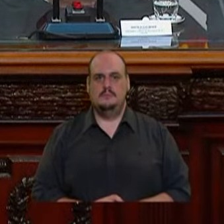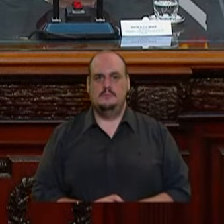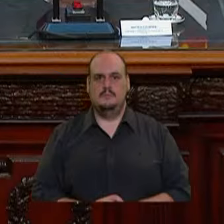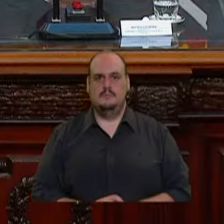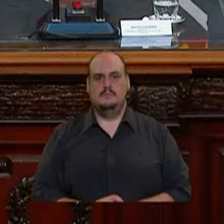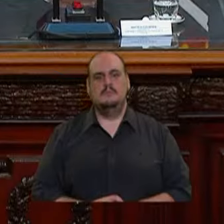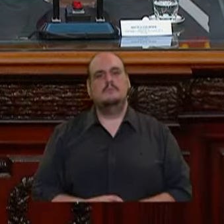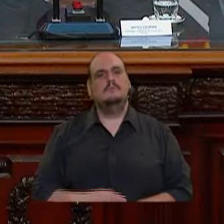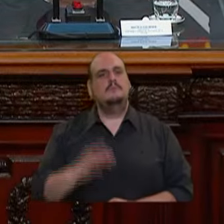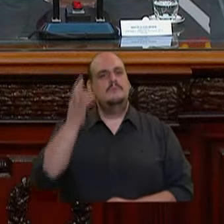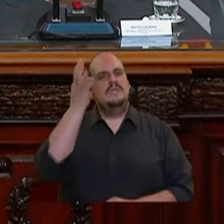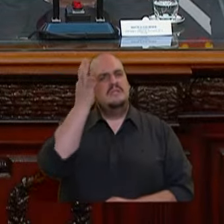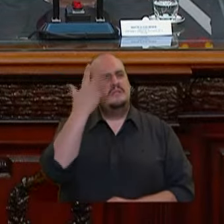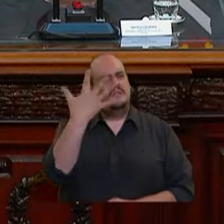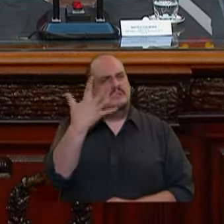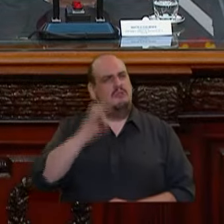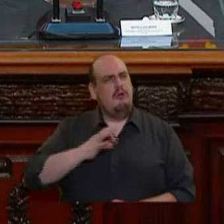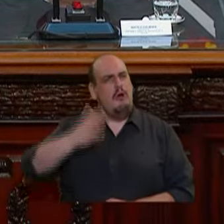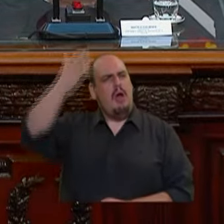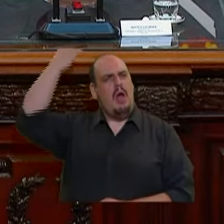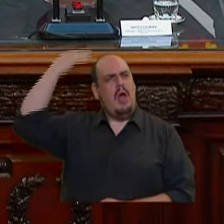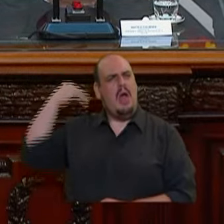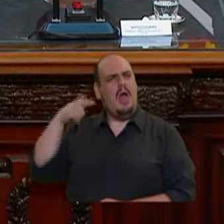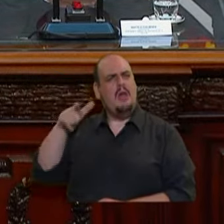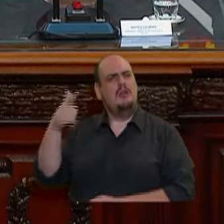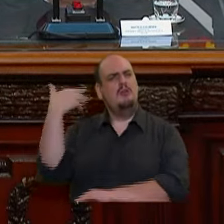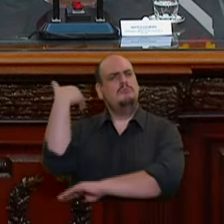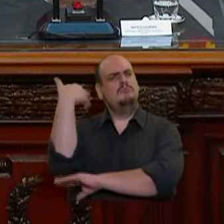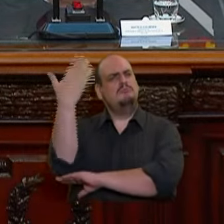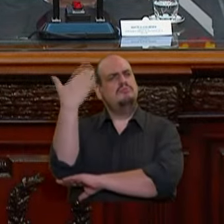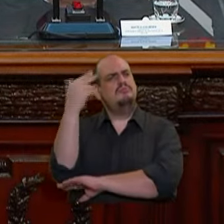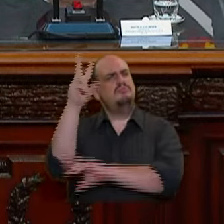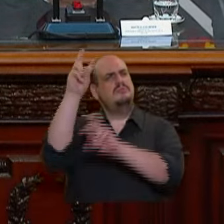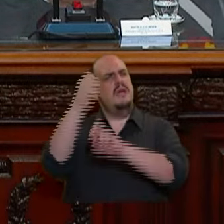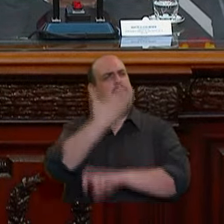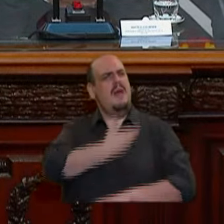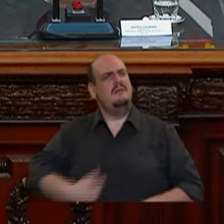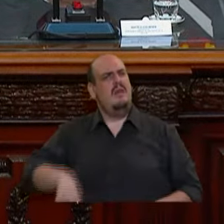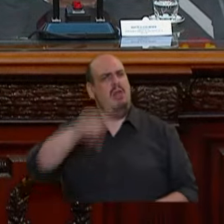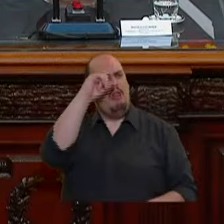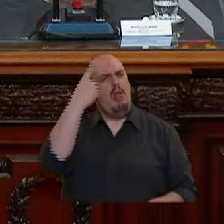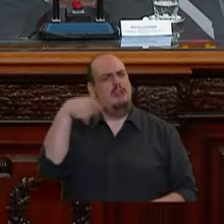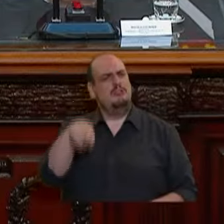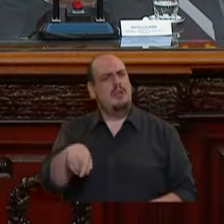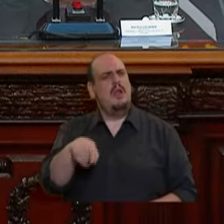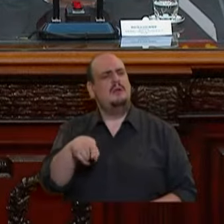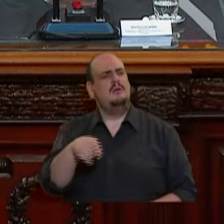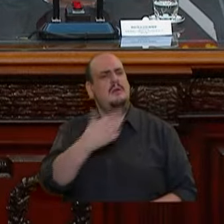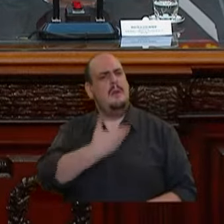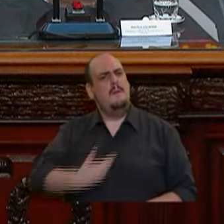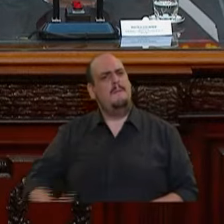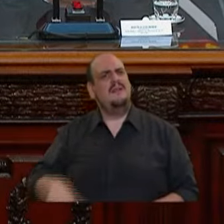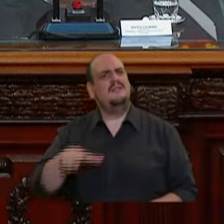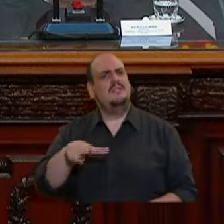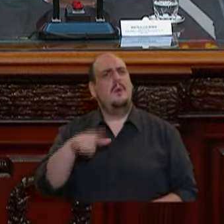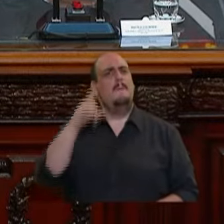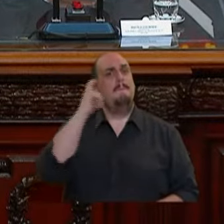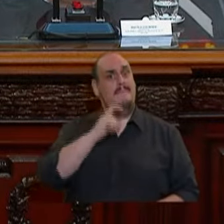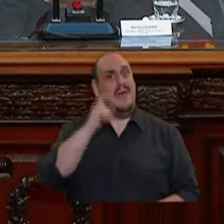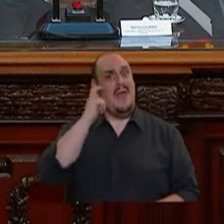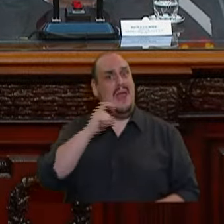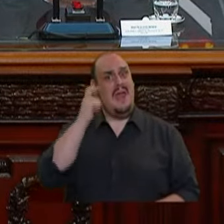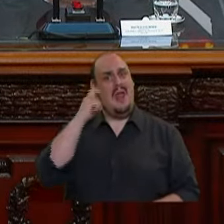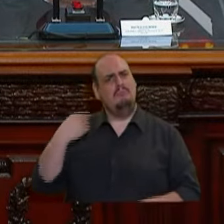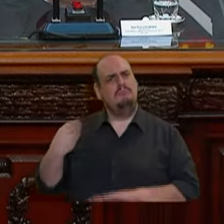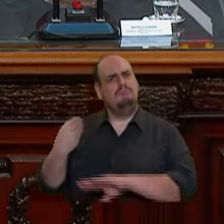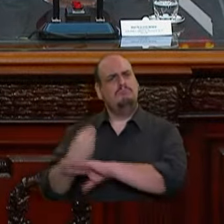Hace 35 años, en su primer discurso acerca del Estado de la Nación, el presidente Carlos Saúl Menem